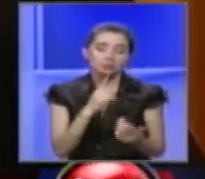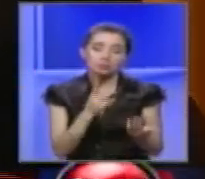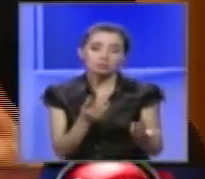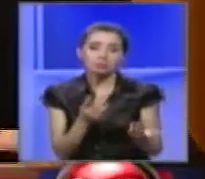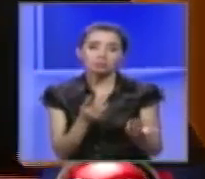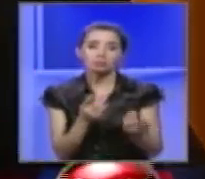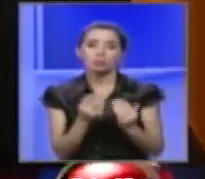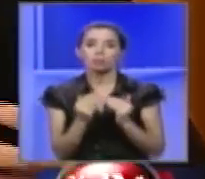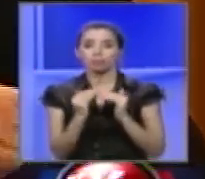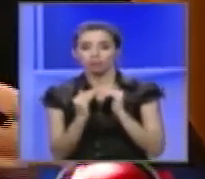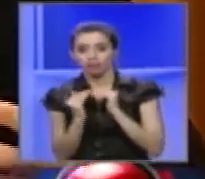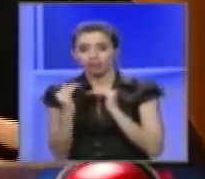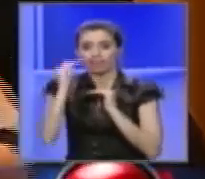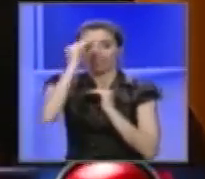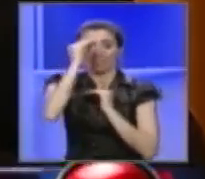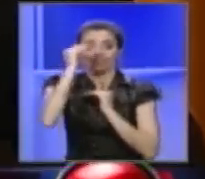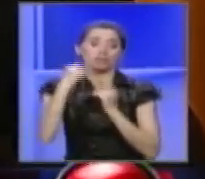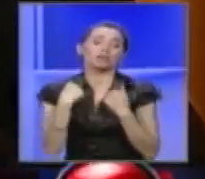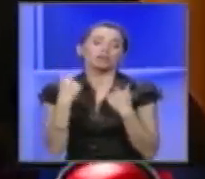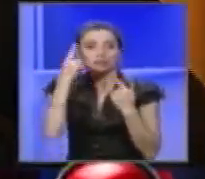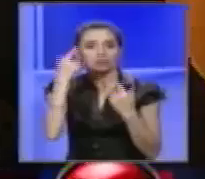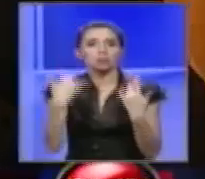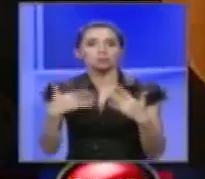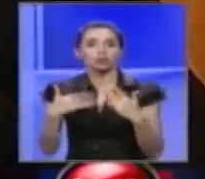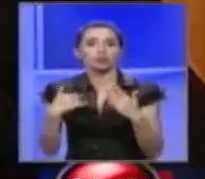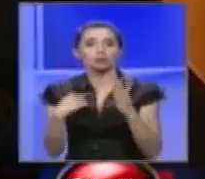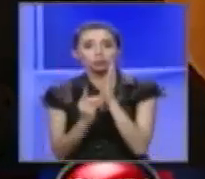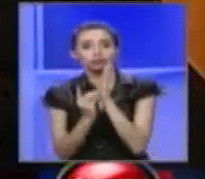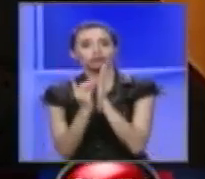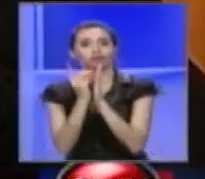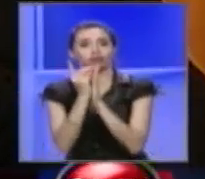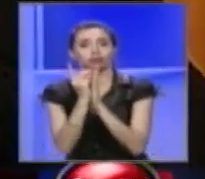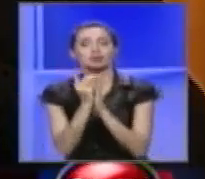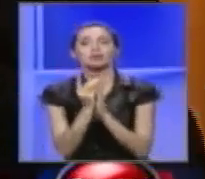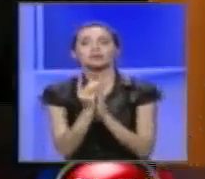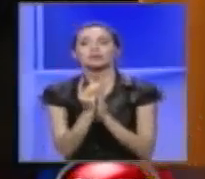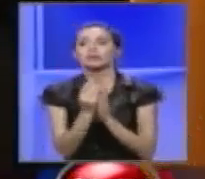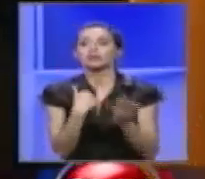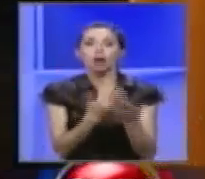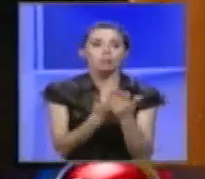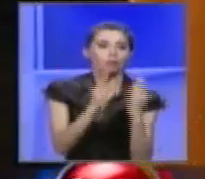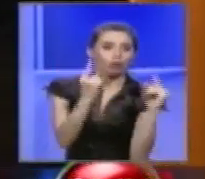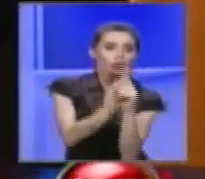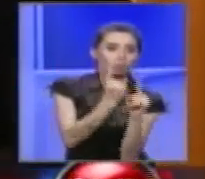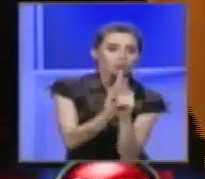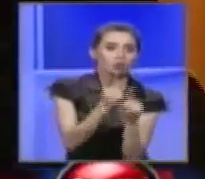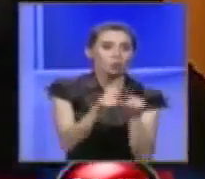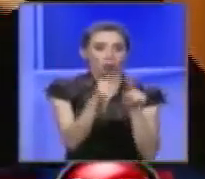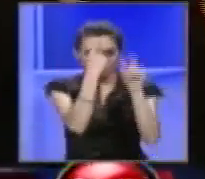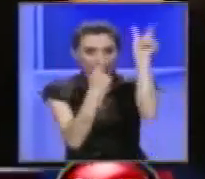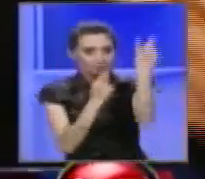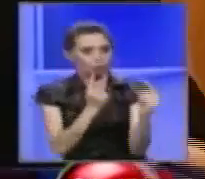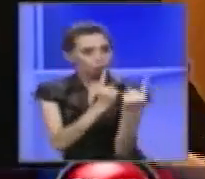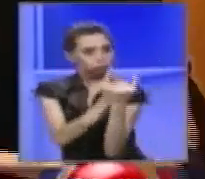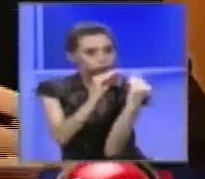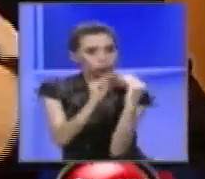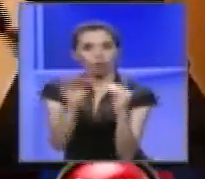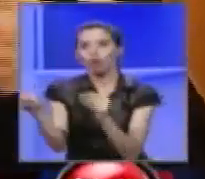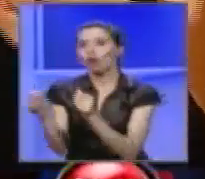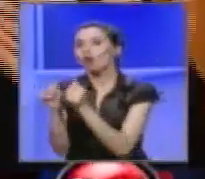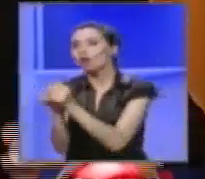el crecimiento es sumamente importante, obviamente, y yo trato de sacarle partido a conversaciones que tengo con personas como tú o